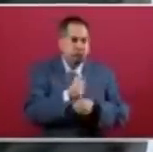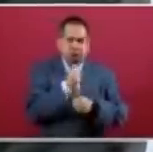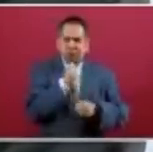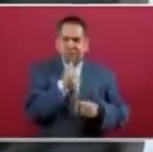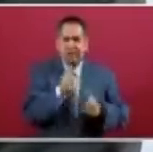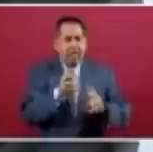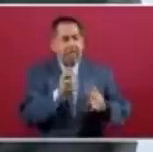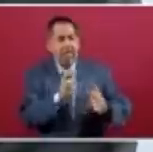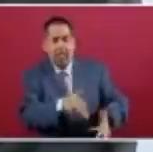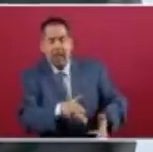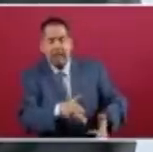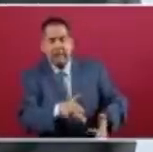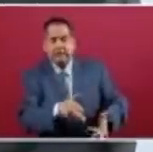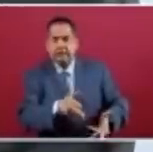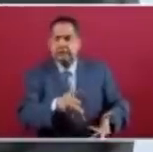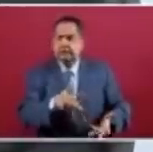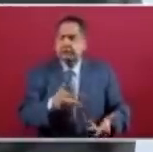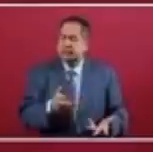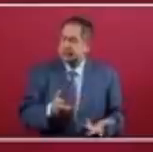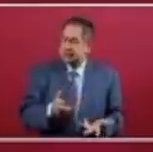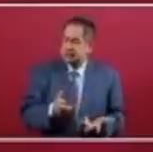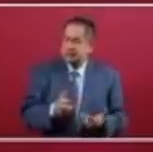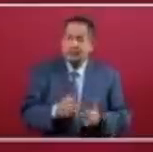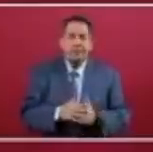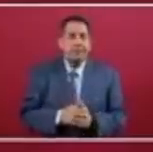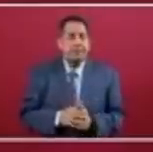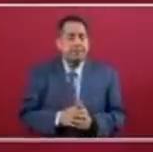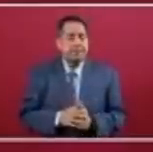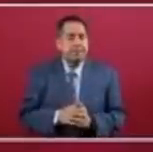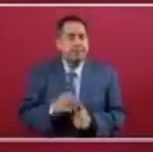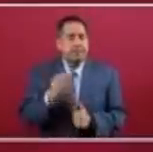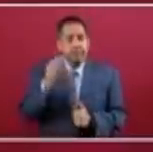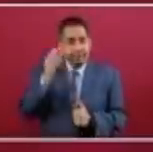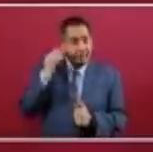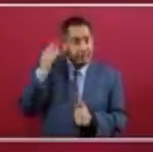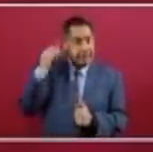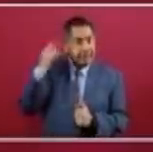se dejaron de